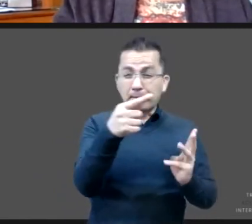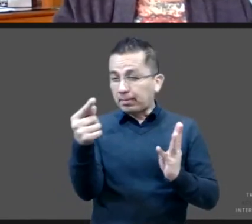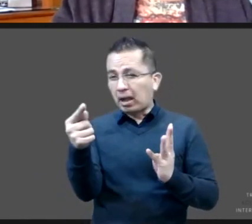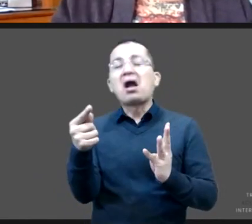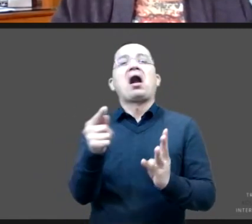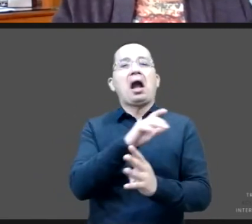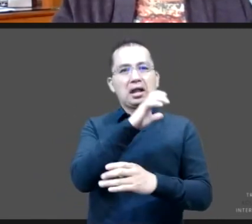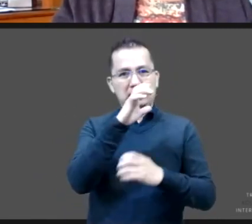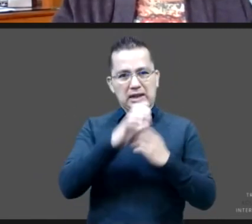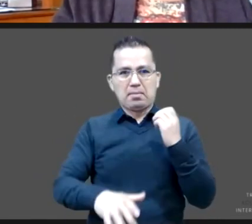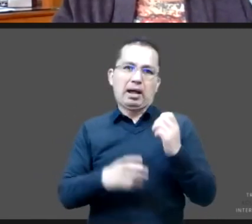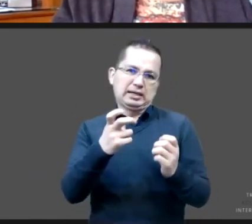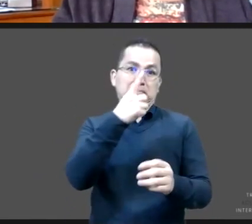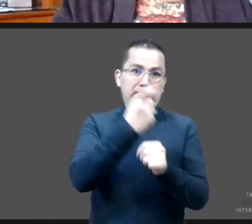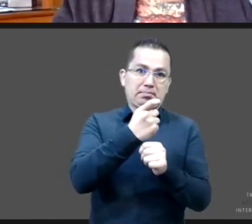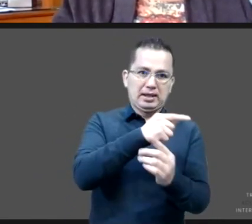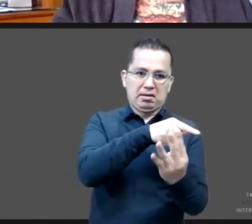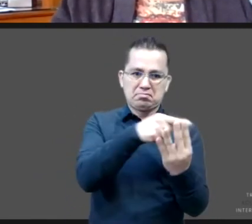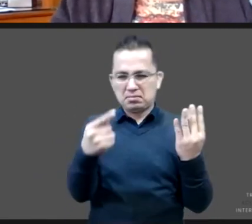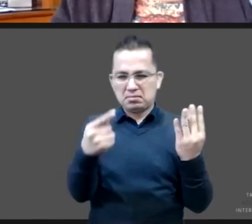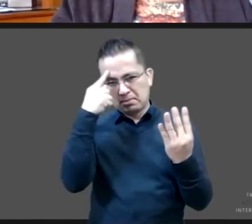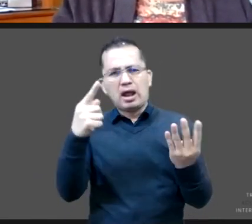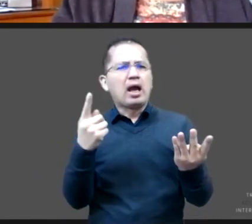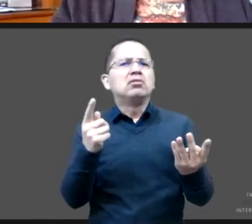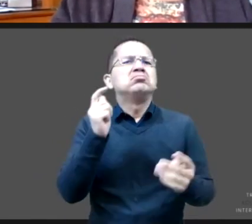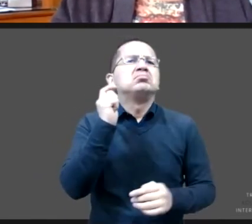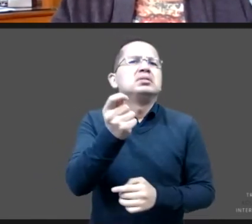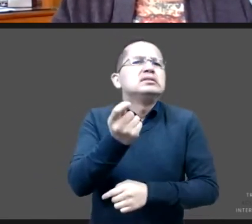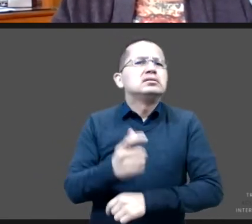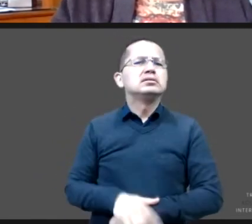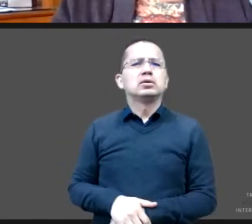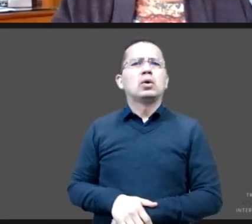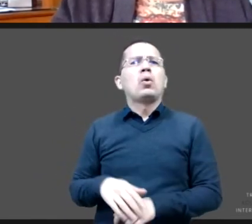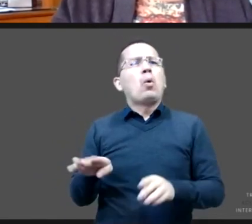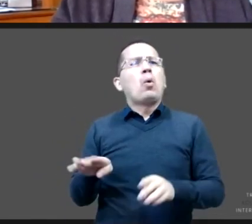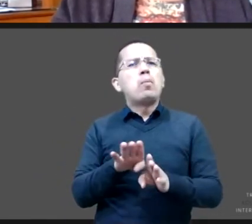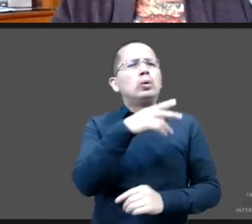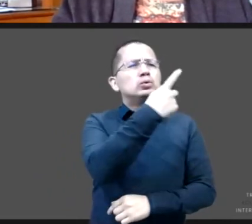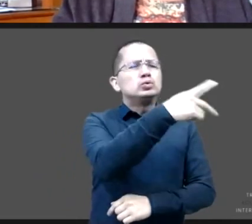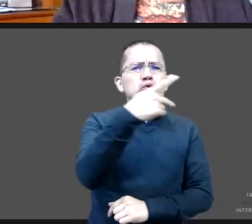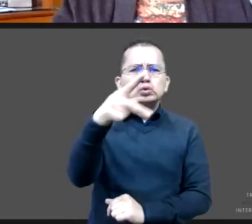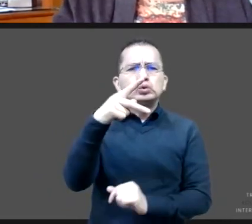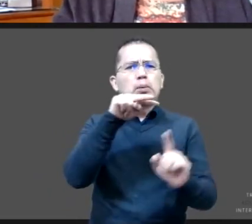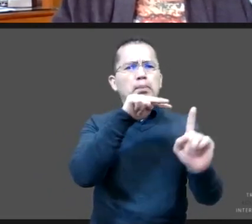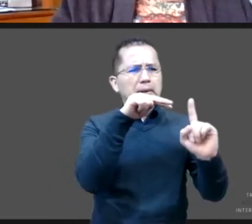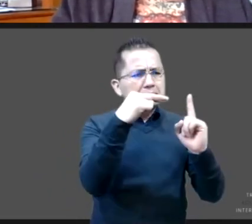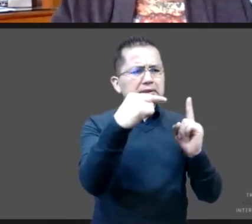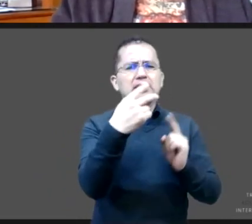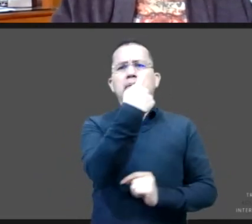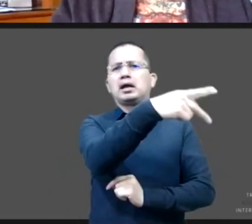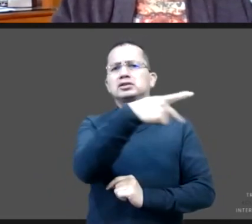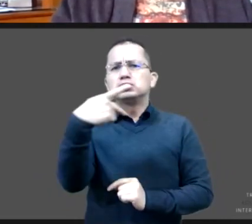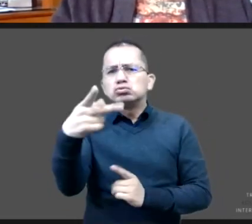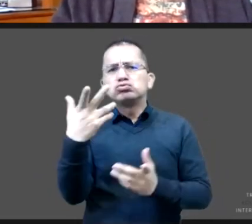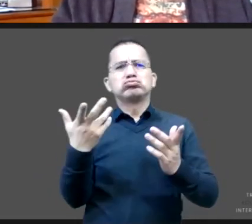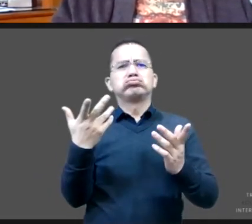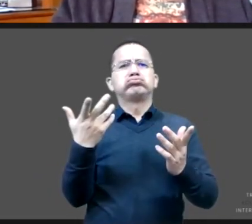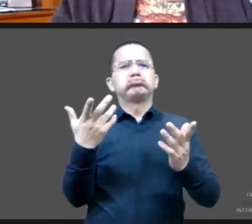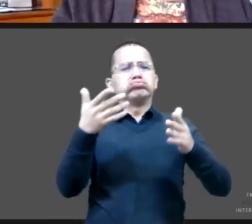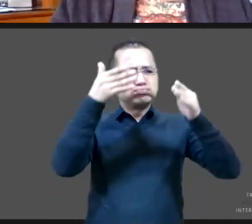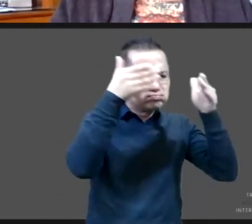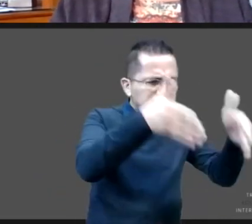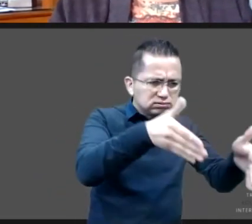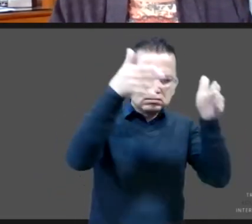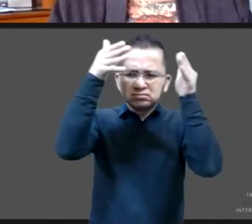saque en torno a cómo desde diferentes ángulos desde diferentes espacios desde diferentes